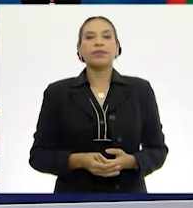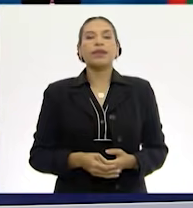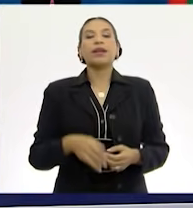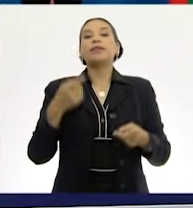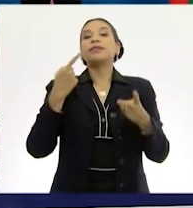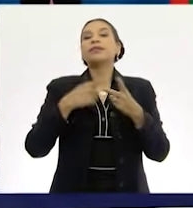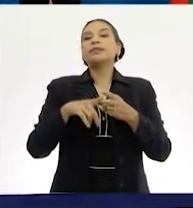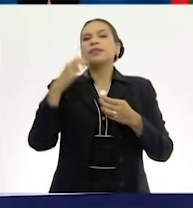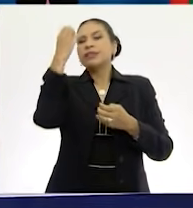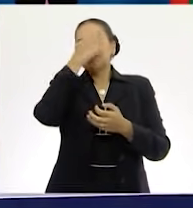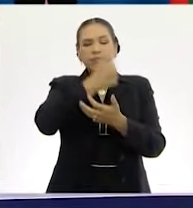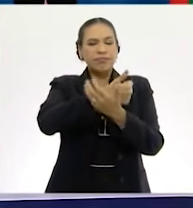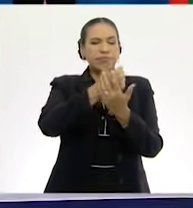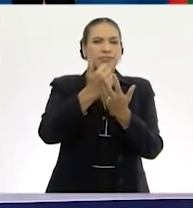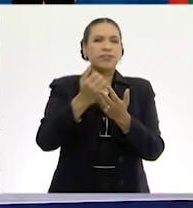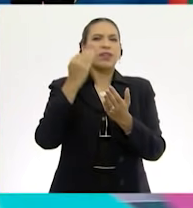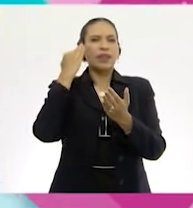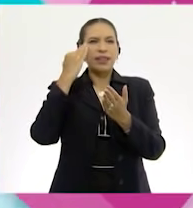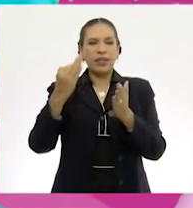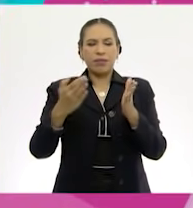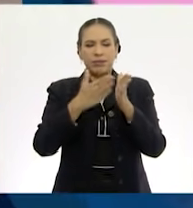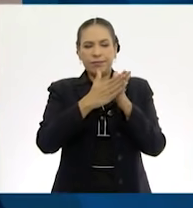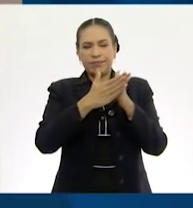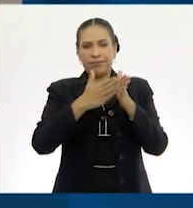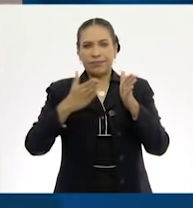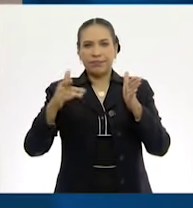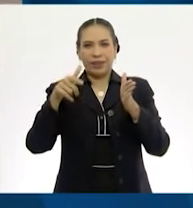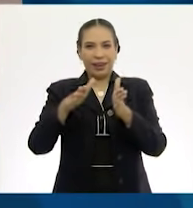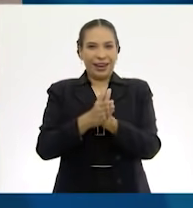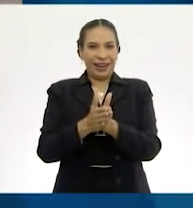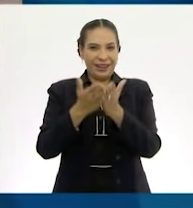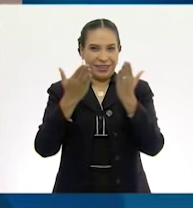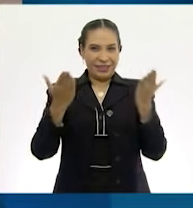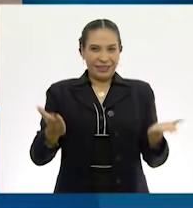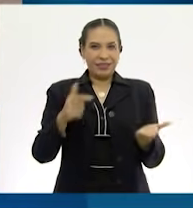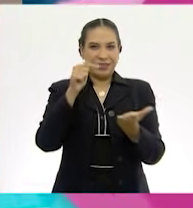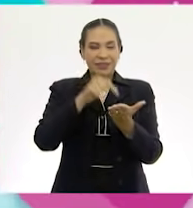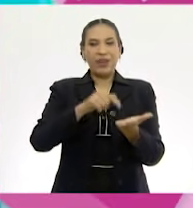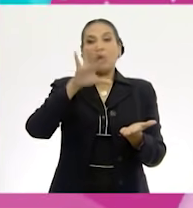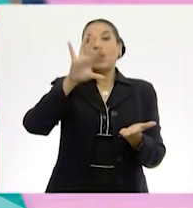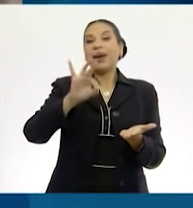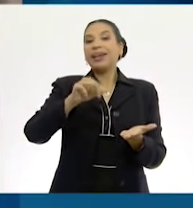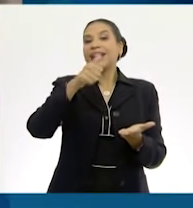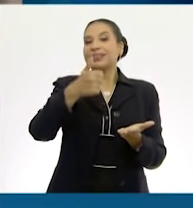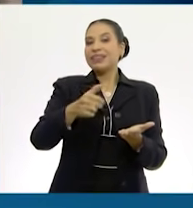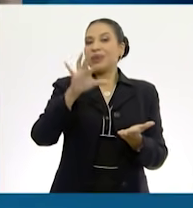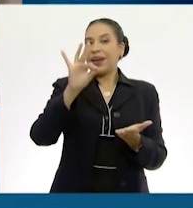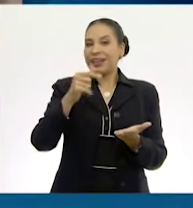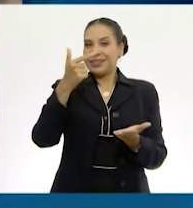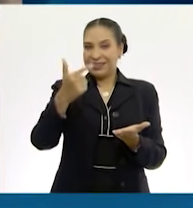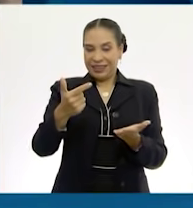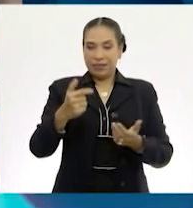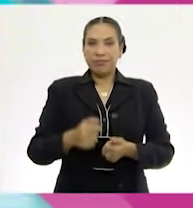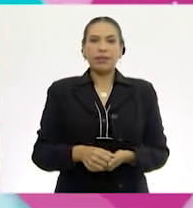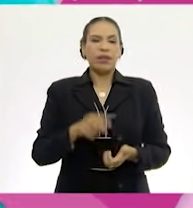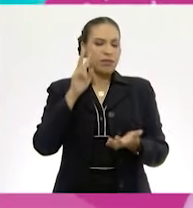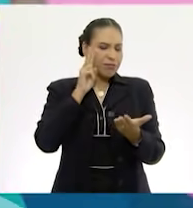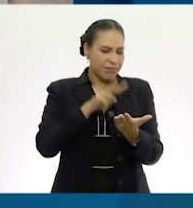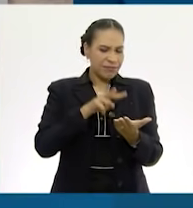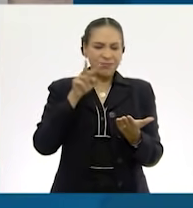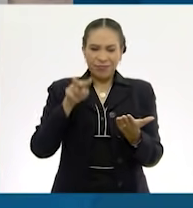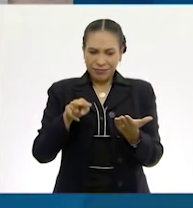Empecemos analizando la línea del tiempo que está en su libro de texto en la página 46 y 47. Vamos a